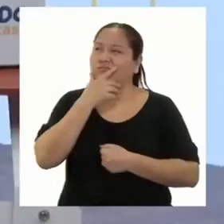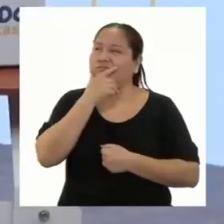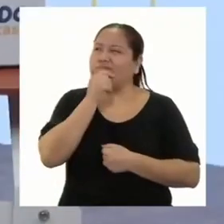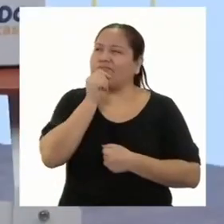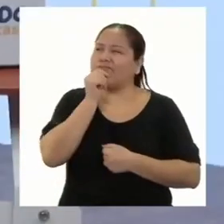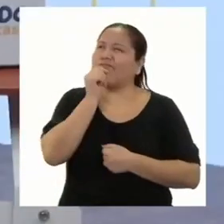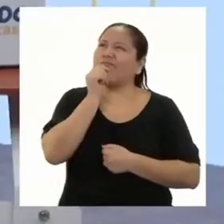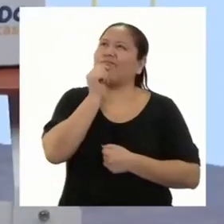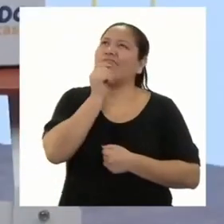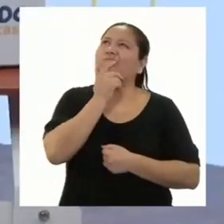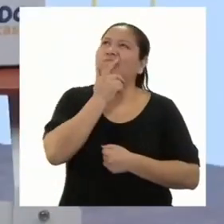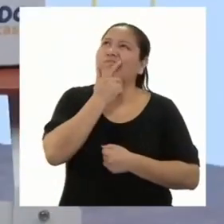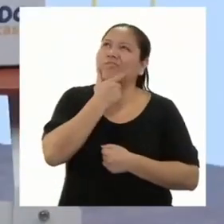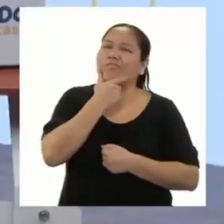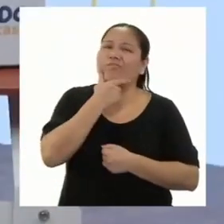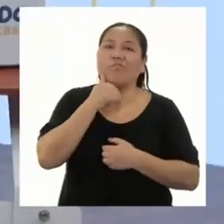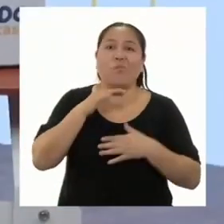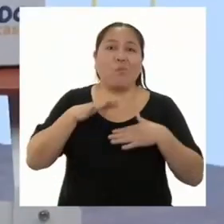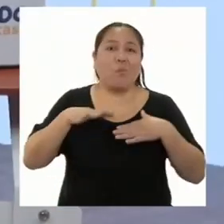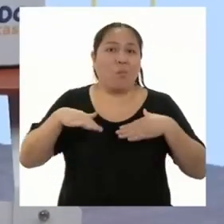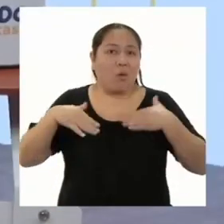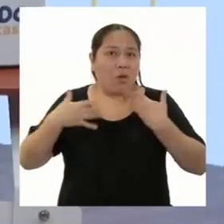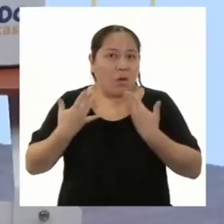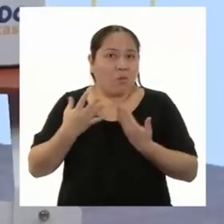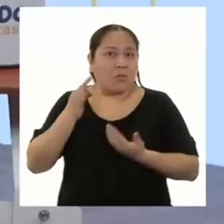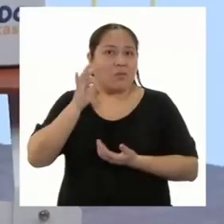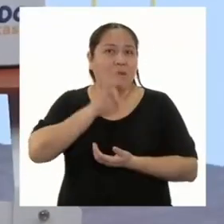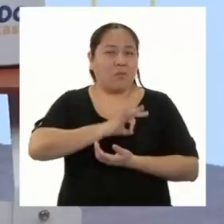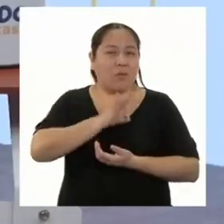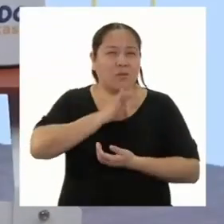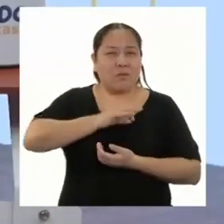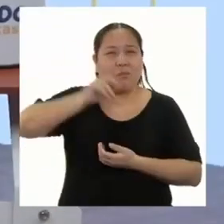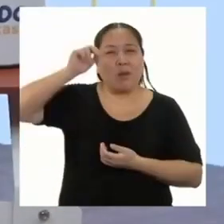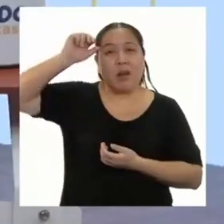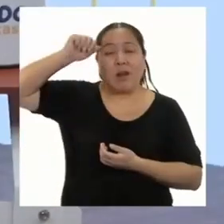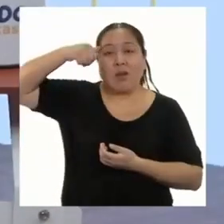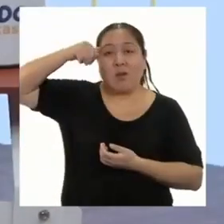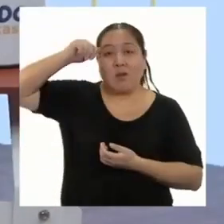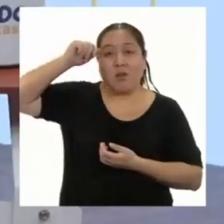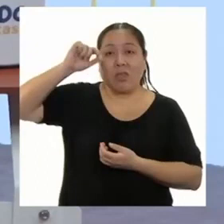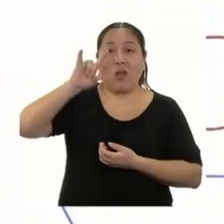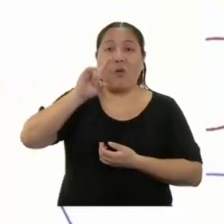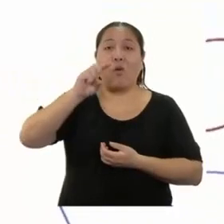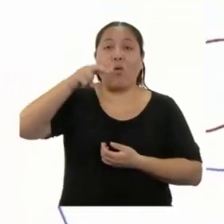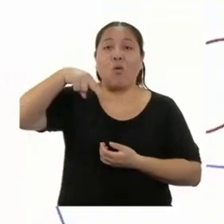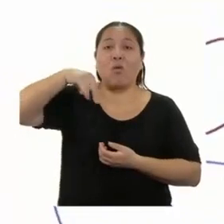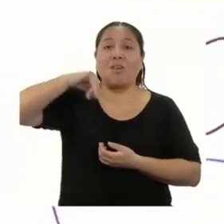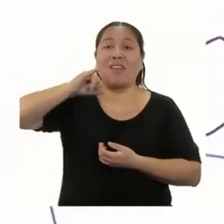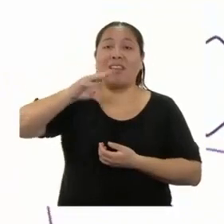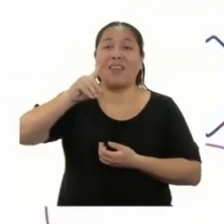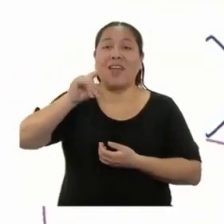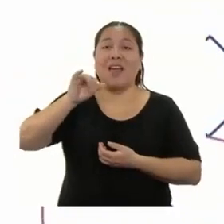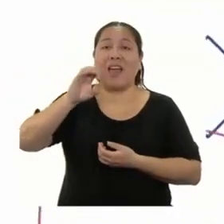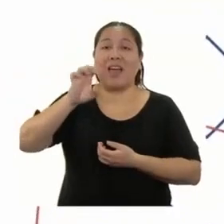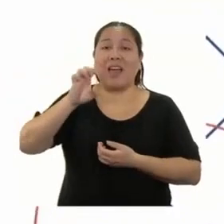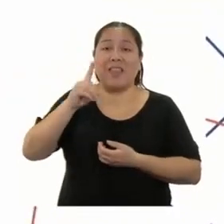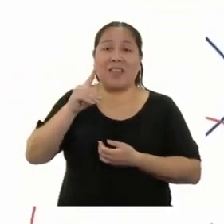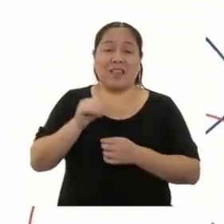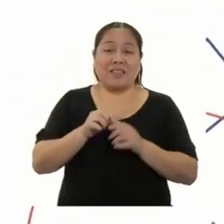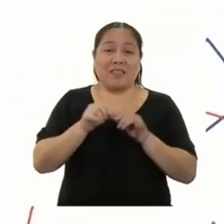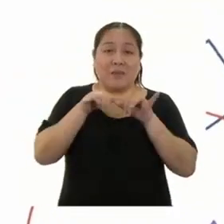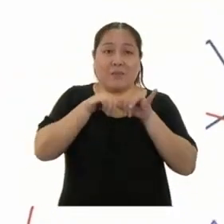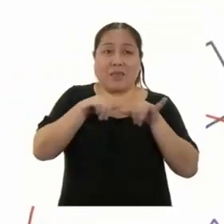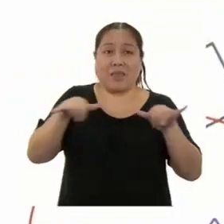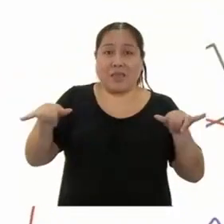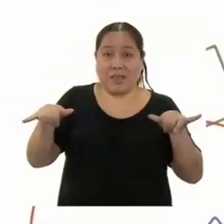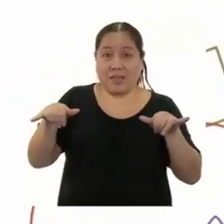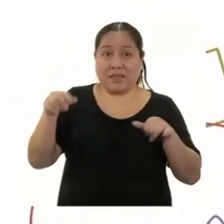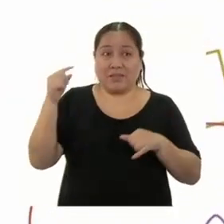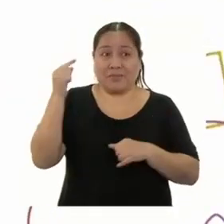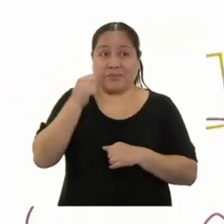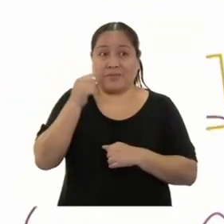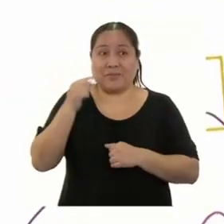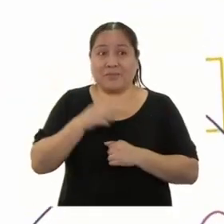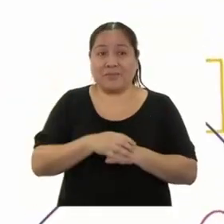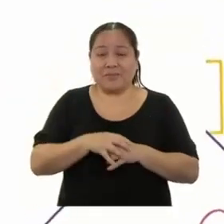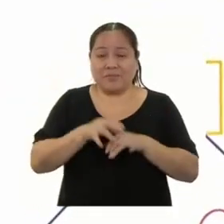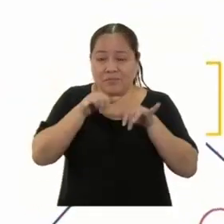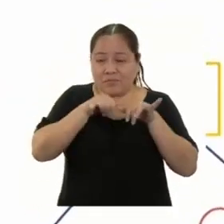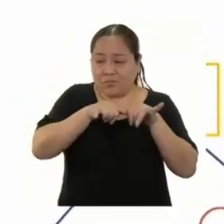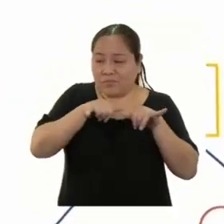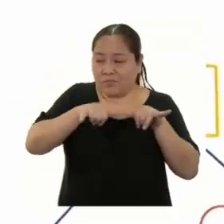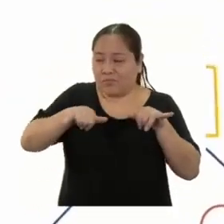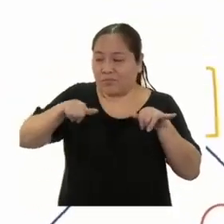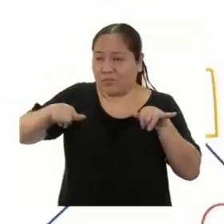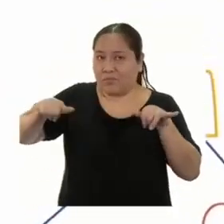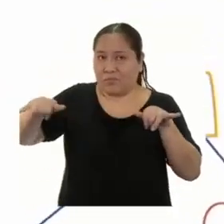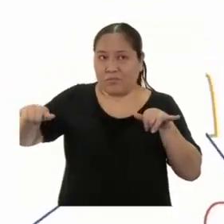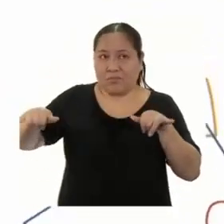¿Podríamos aprovechar para repasar sobre las unidades de medida, por favor? El sistema métrico decimal es un sistema de unidades